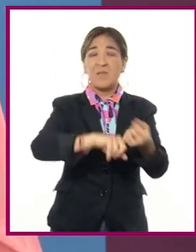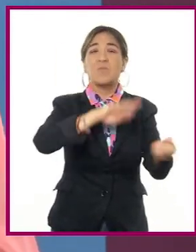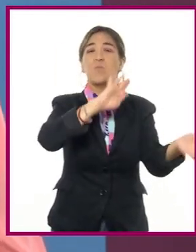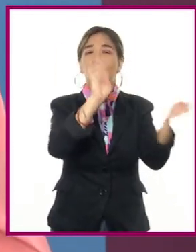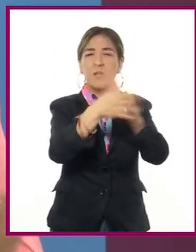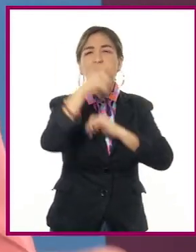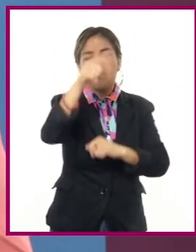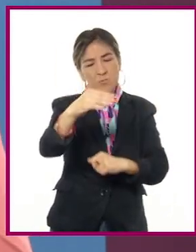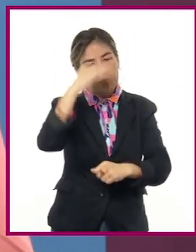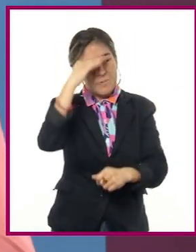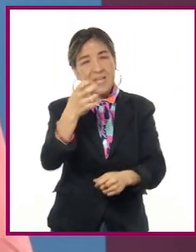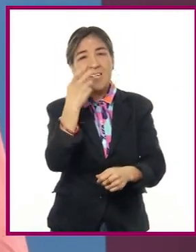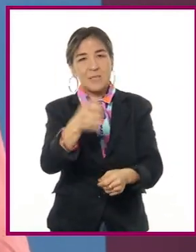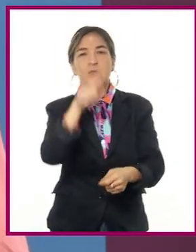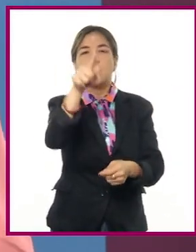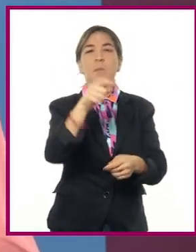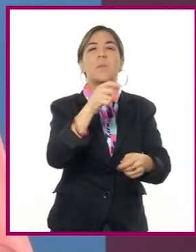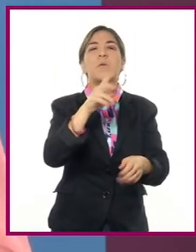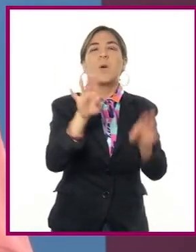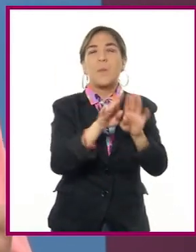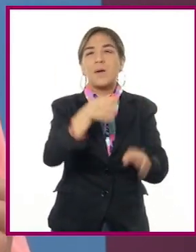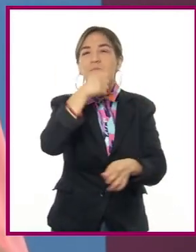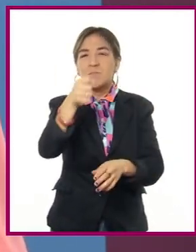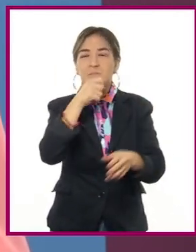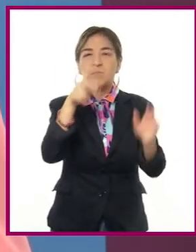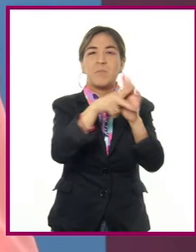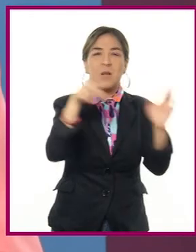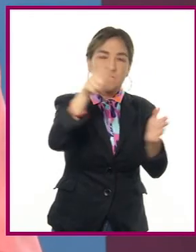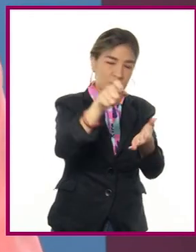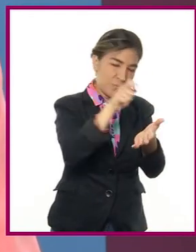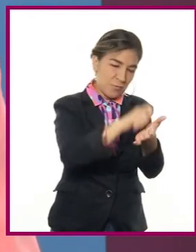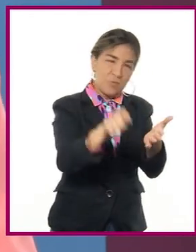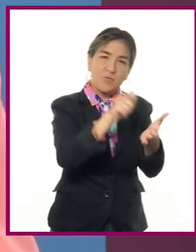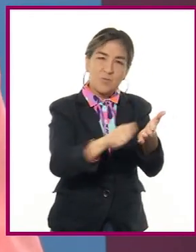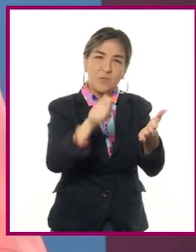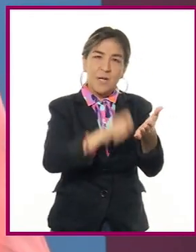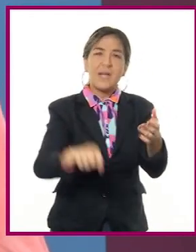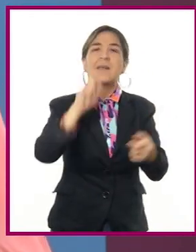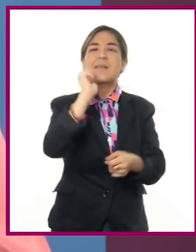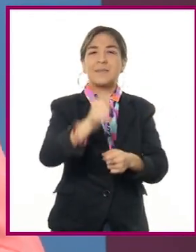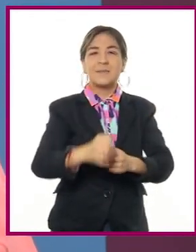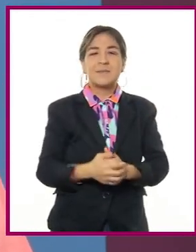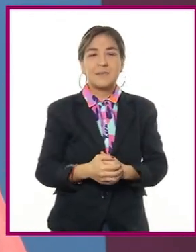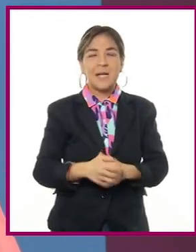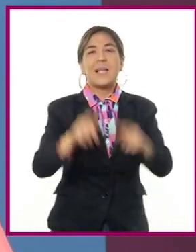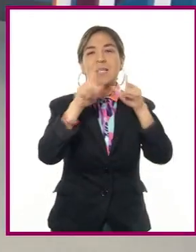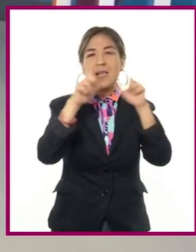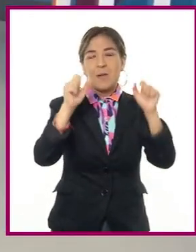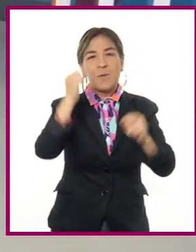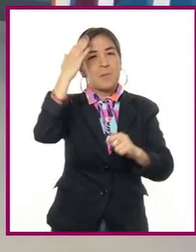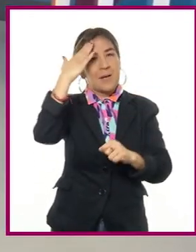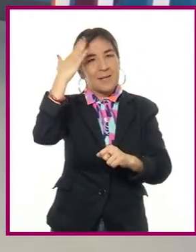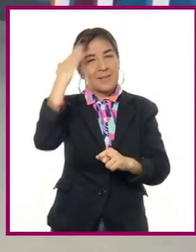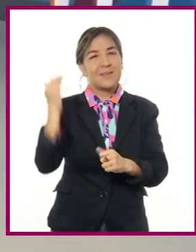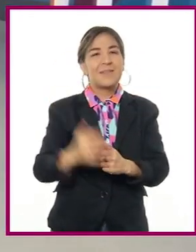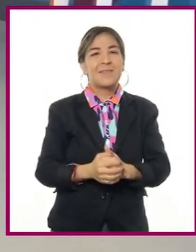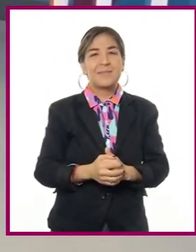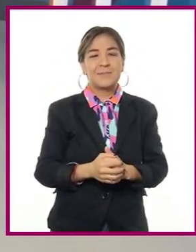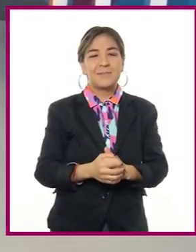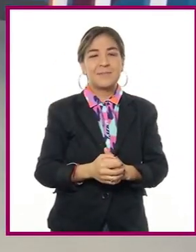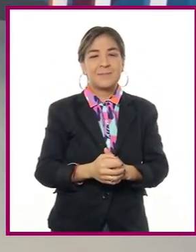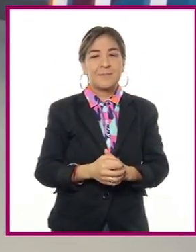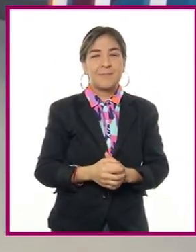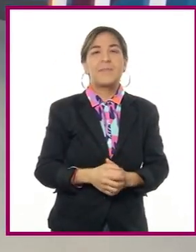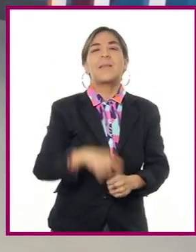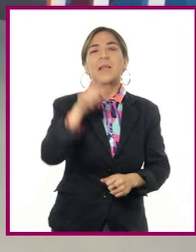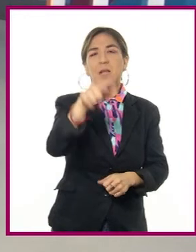y redacten una nota periodística, tal y como lo aprendieron en la asignatura Lengua Materna. El tema de esta